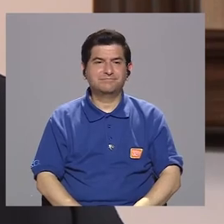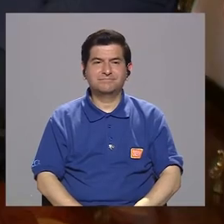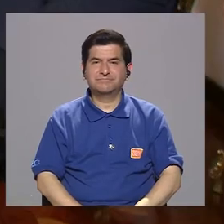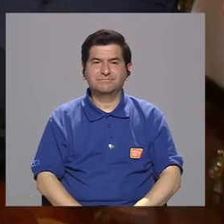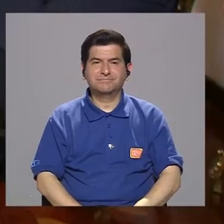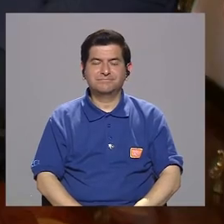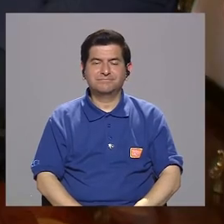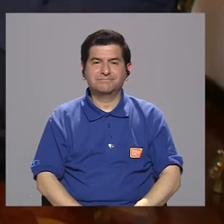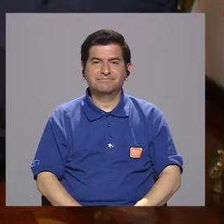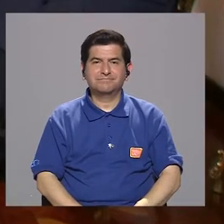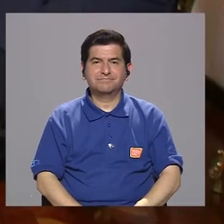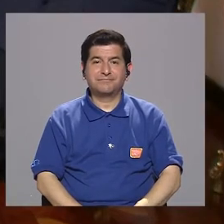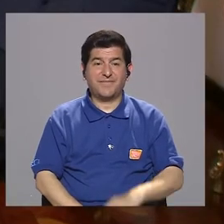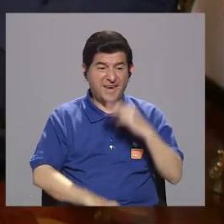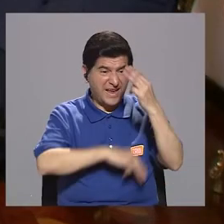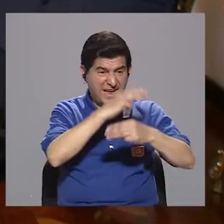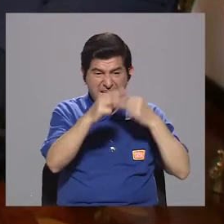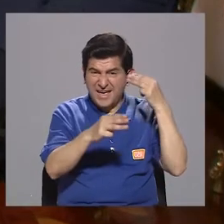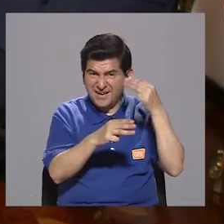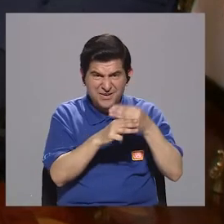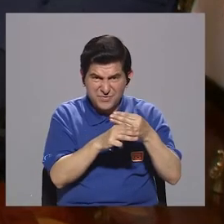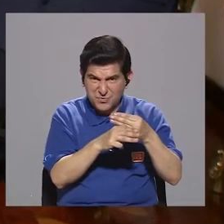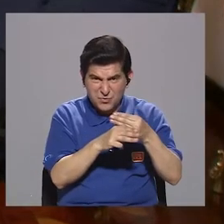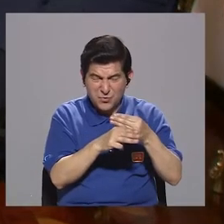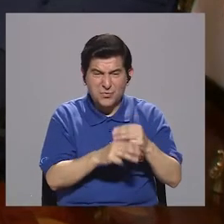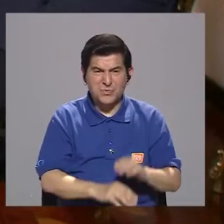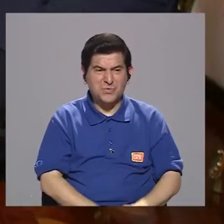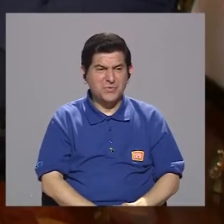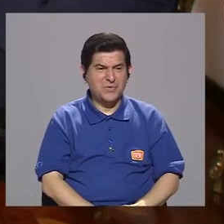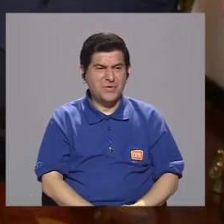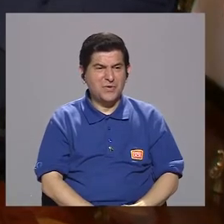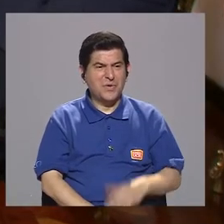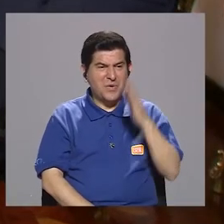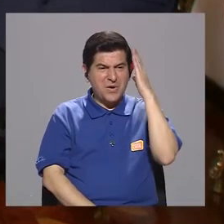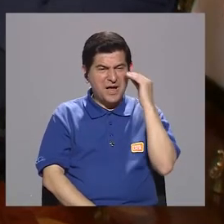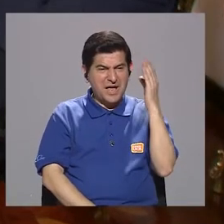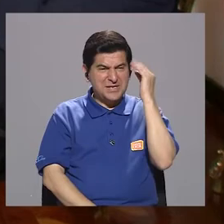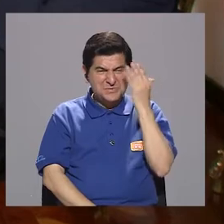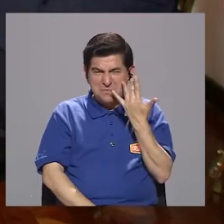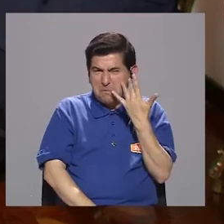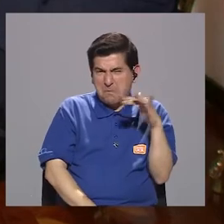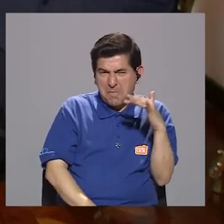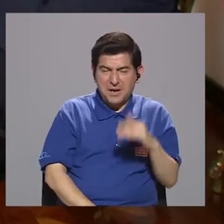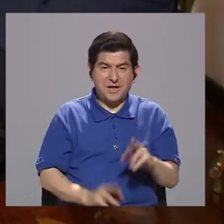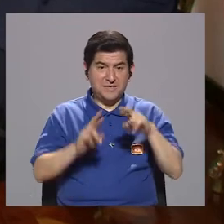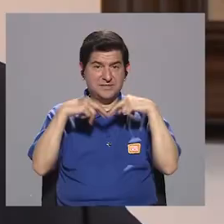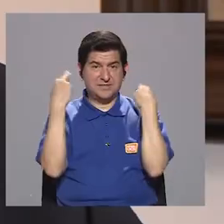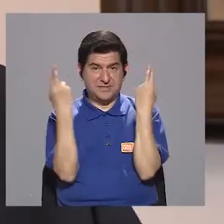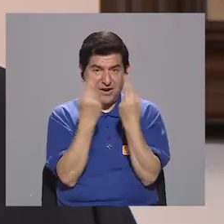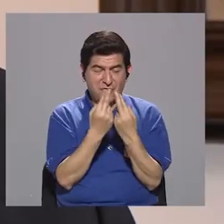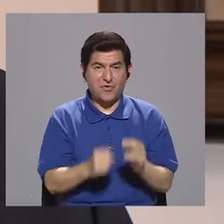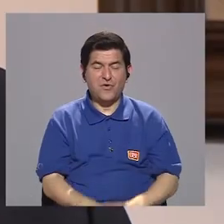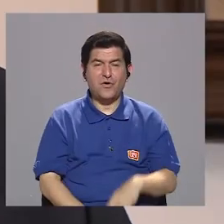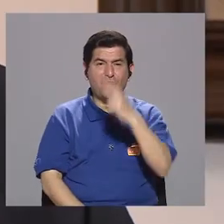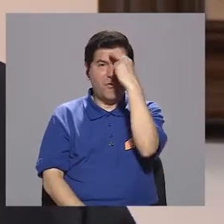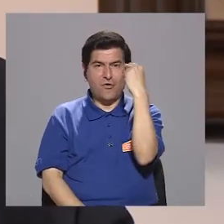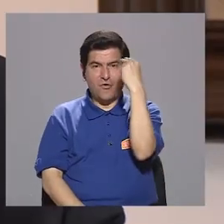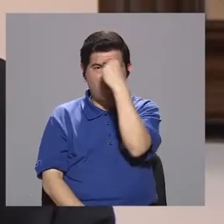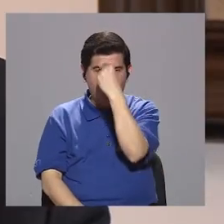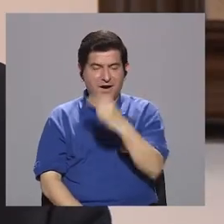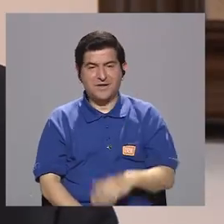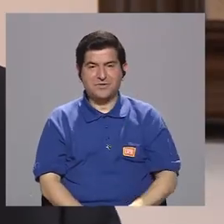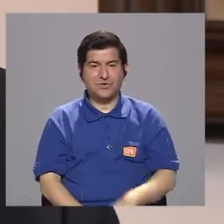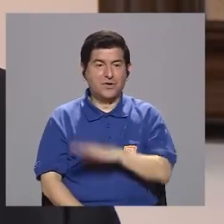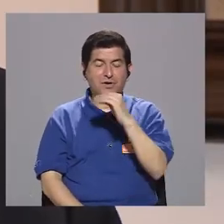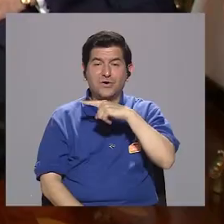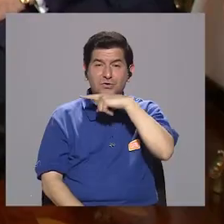Sí, en el mundo no hay ninguna experiencia de que se hayan reunido los católicos. Hablando